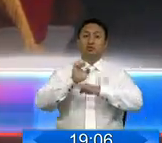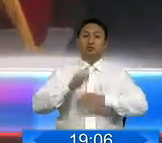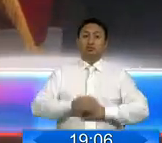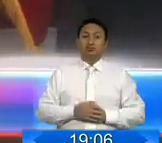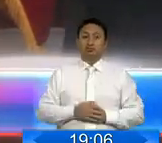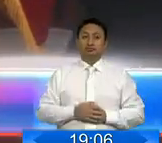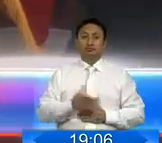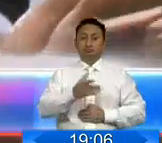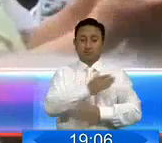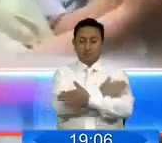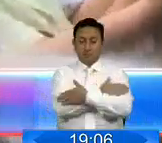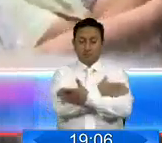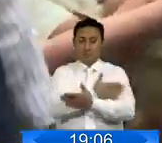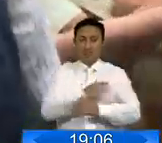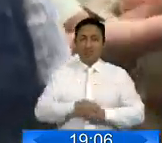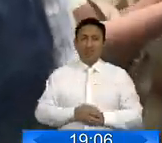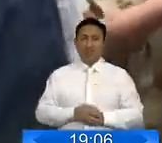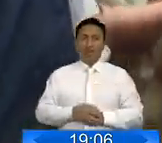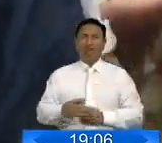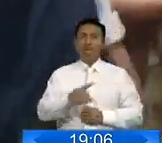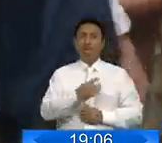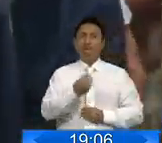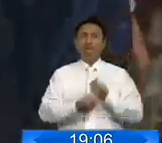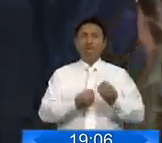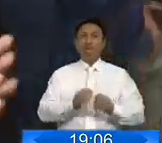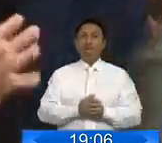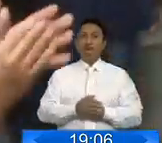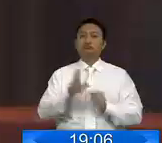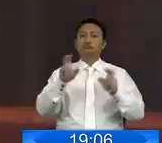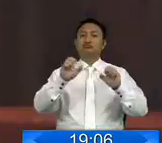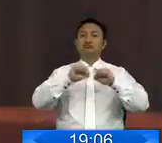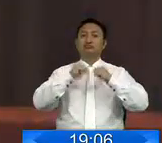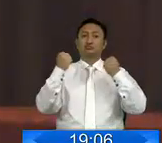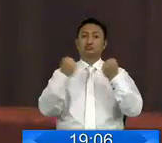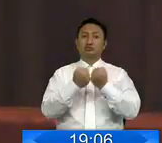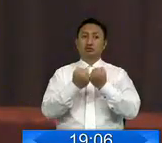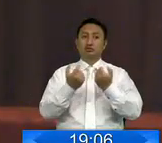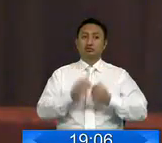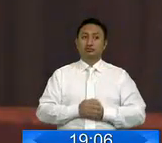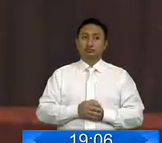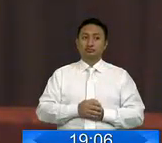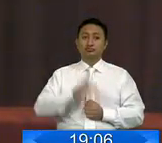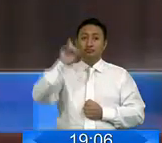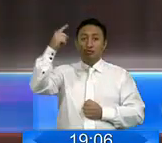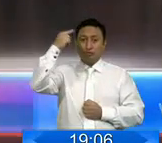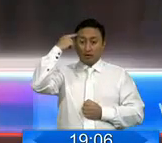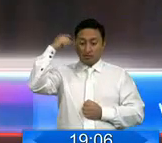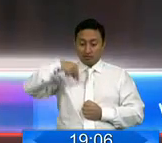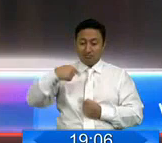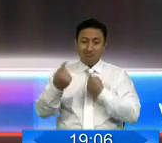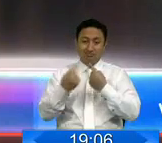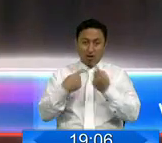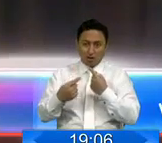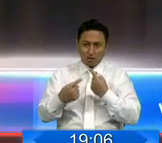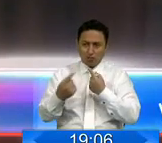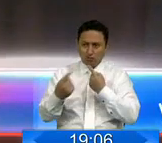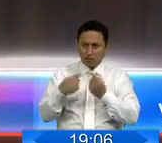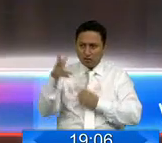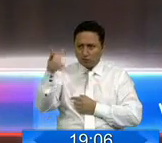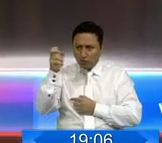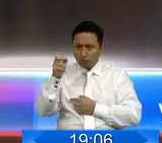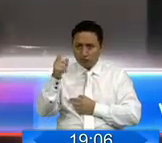Ecuador. Felicitaciones. Su trabajo giraría en torno al área social. Somos un gobierno de un diálogo que escucha, que